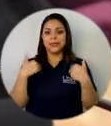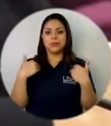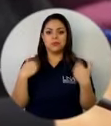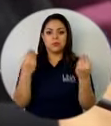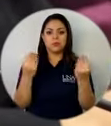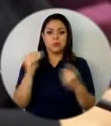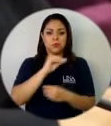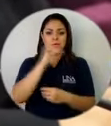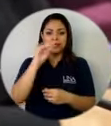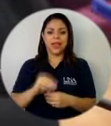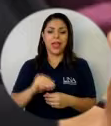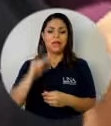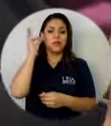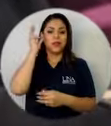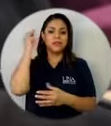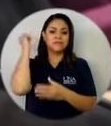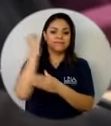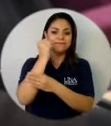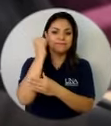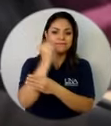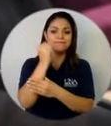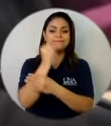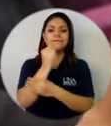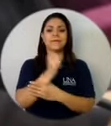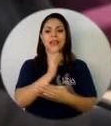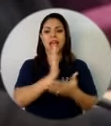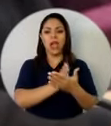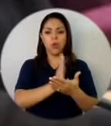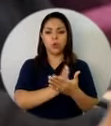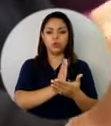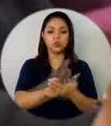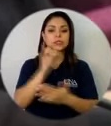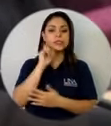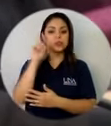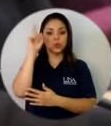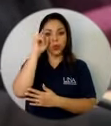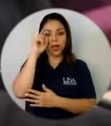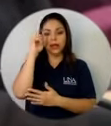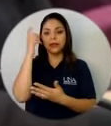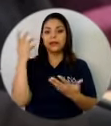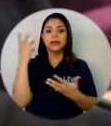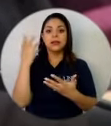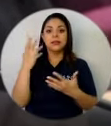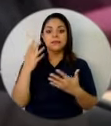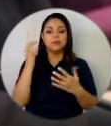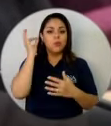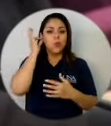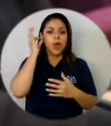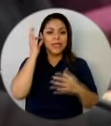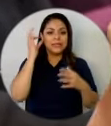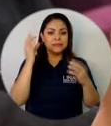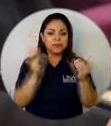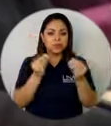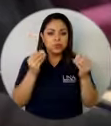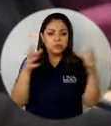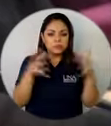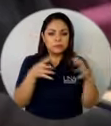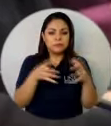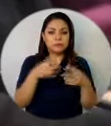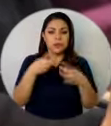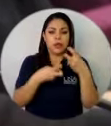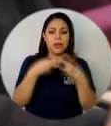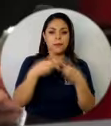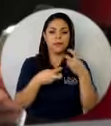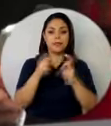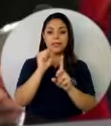tenemos alta incidencia, el tema de los femicidios, el acoso sexual, estamos sometidas a un conjunto, digamos, de